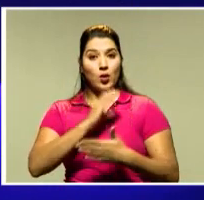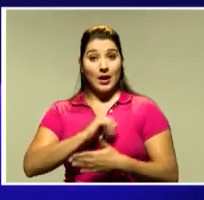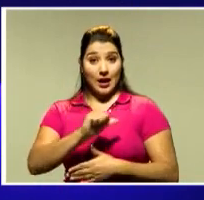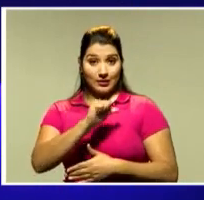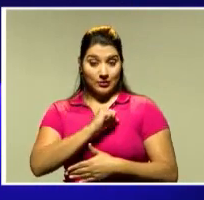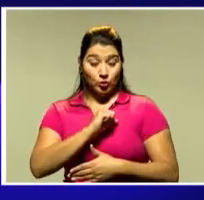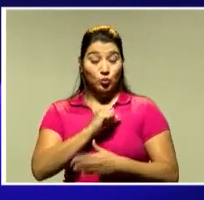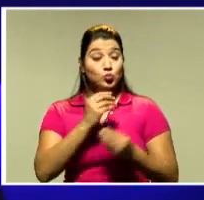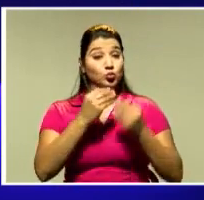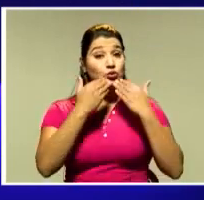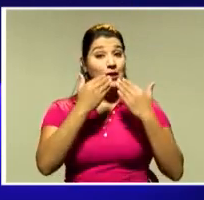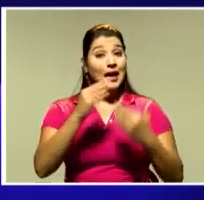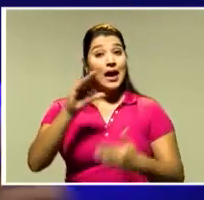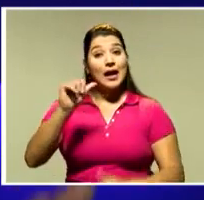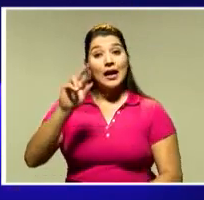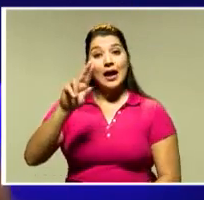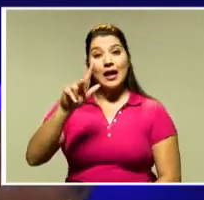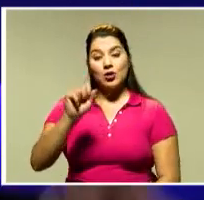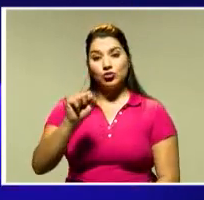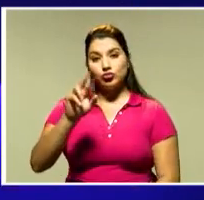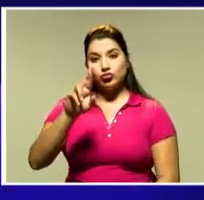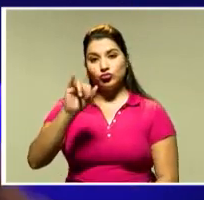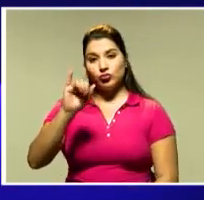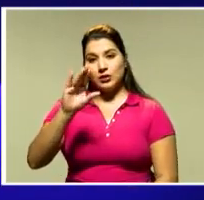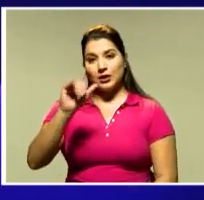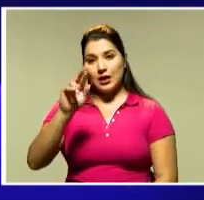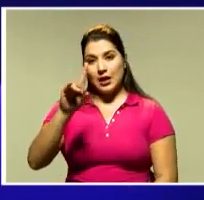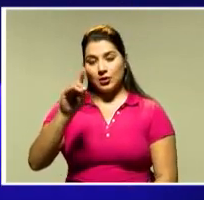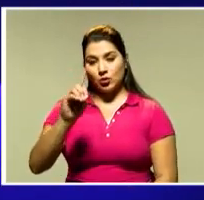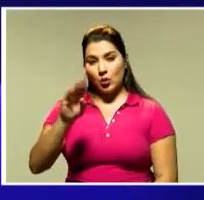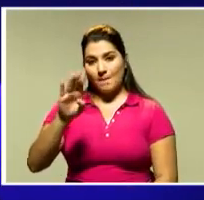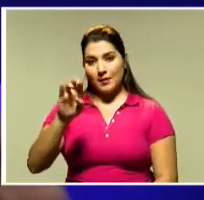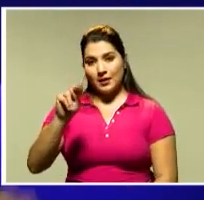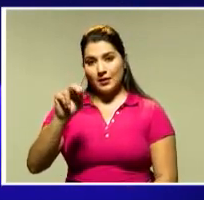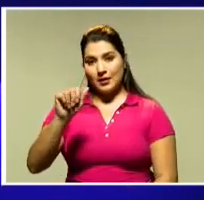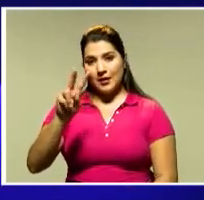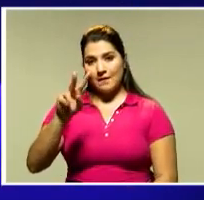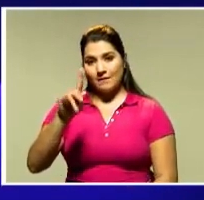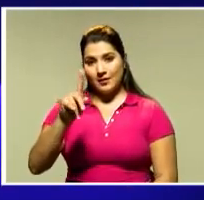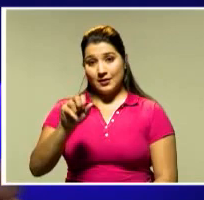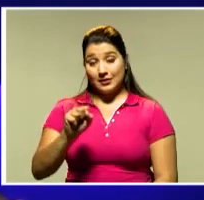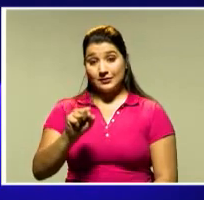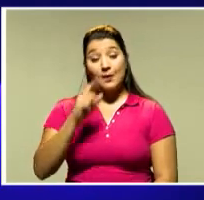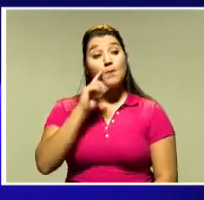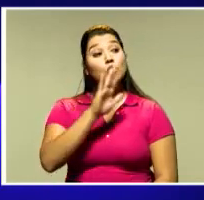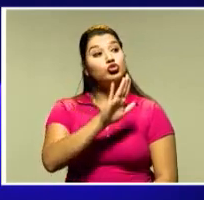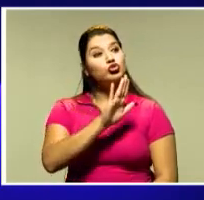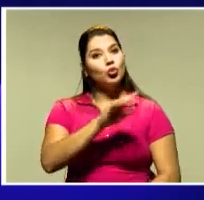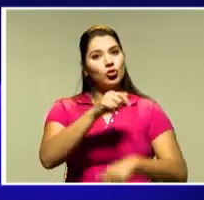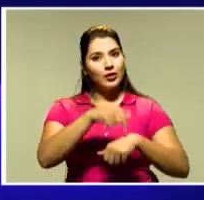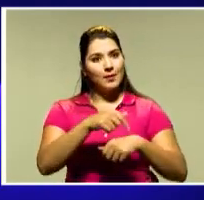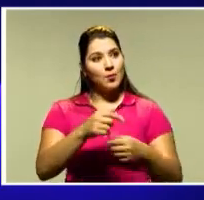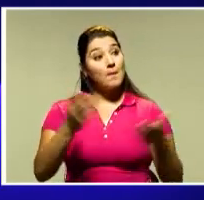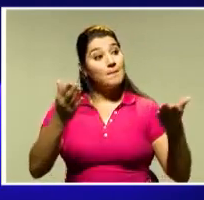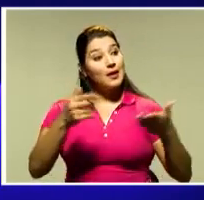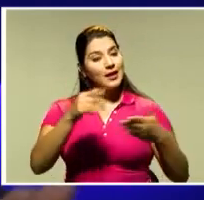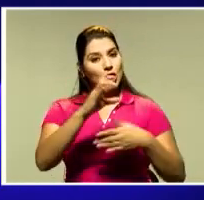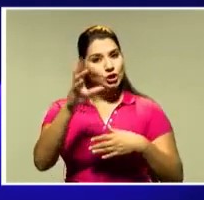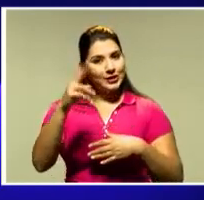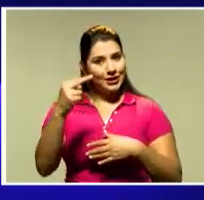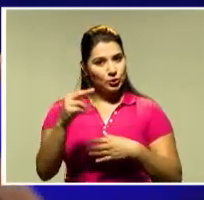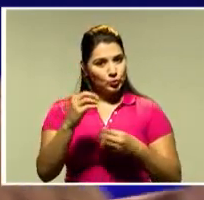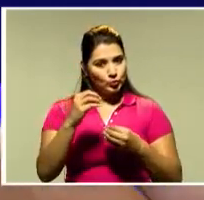Muchísimas gracias, don Carlos Ricardo Benavides, por su presencia, por su tiempo. Siempre bienvenido al set de Costa Rica